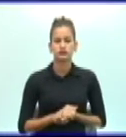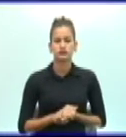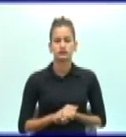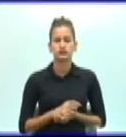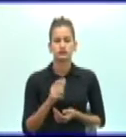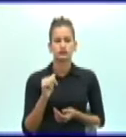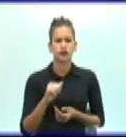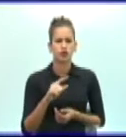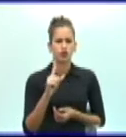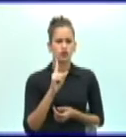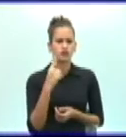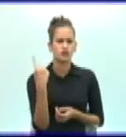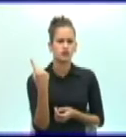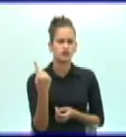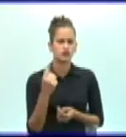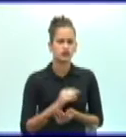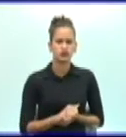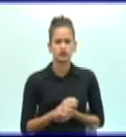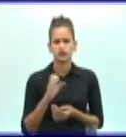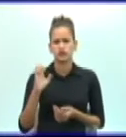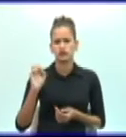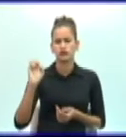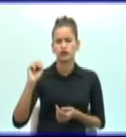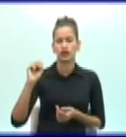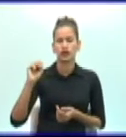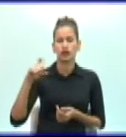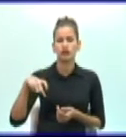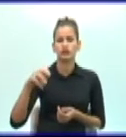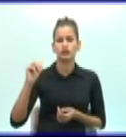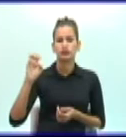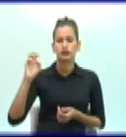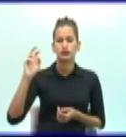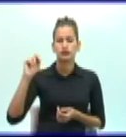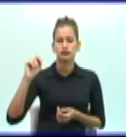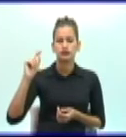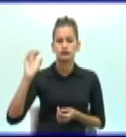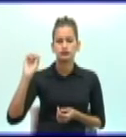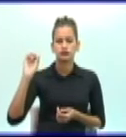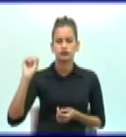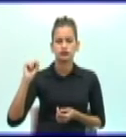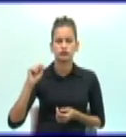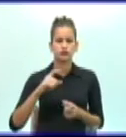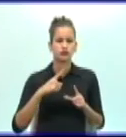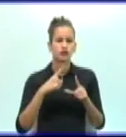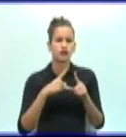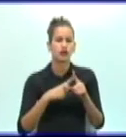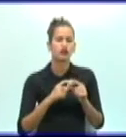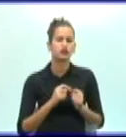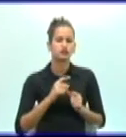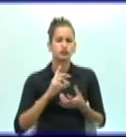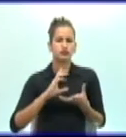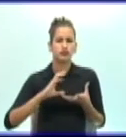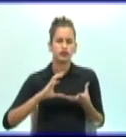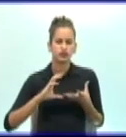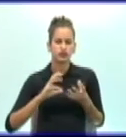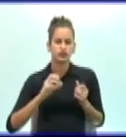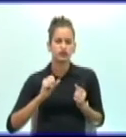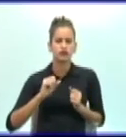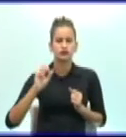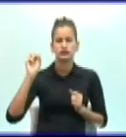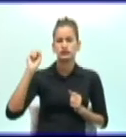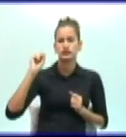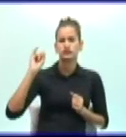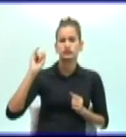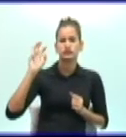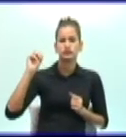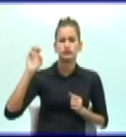Ahora, no solo los segmentos y el ángulo son figuras simétricas. Observen cómo el